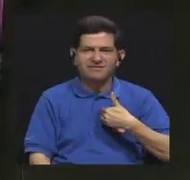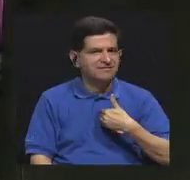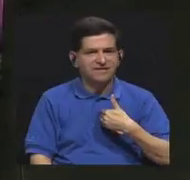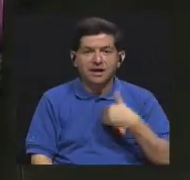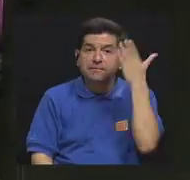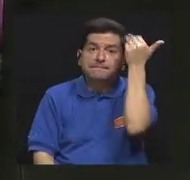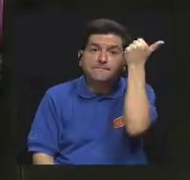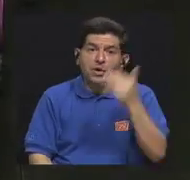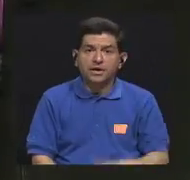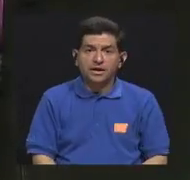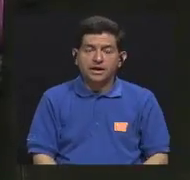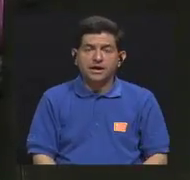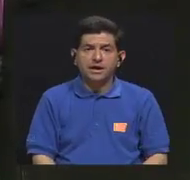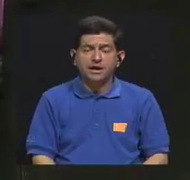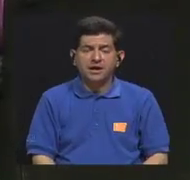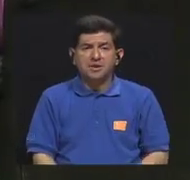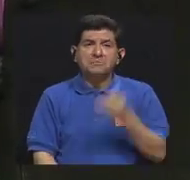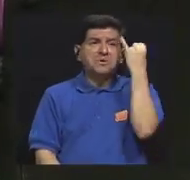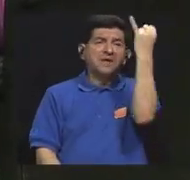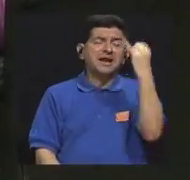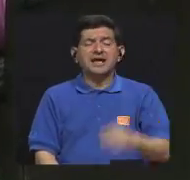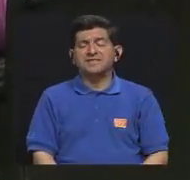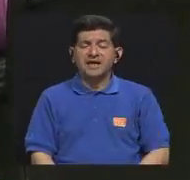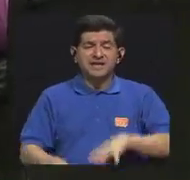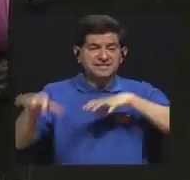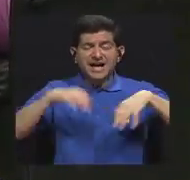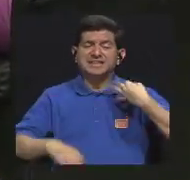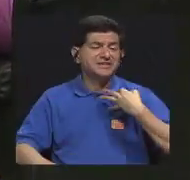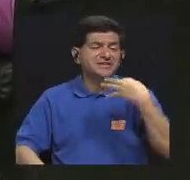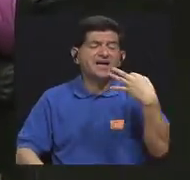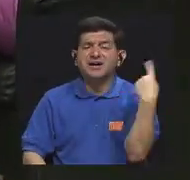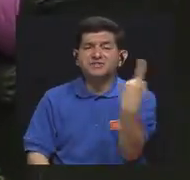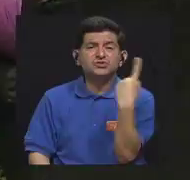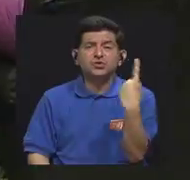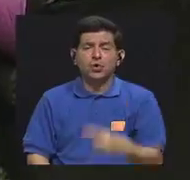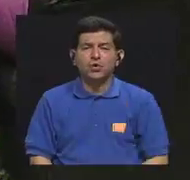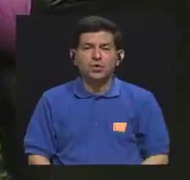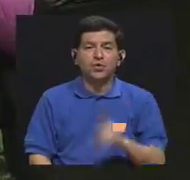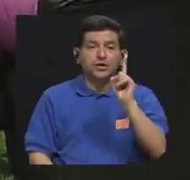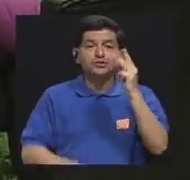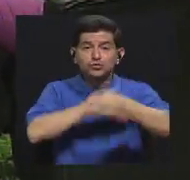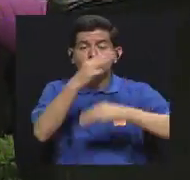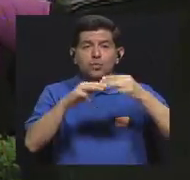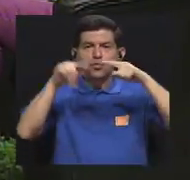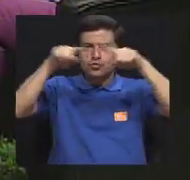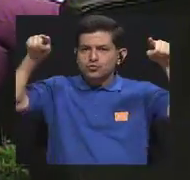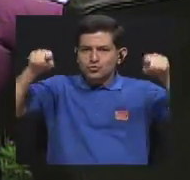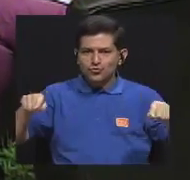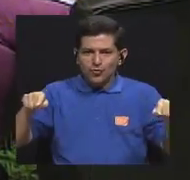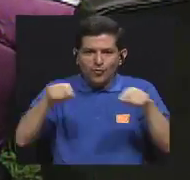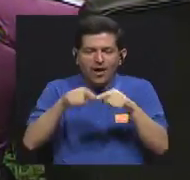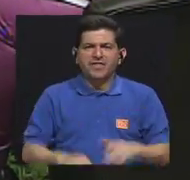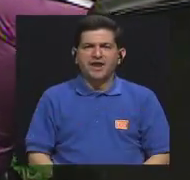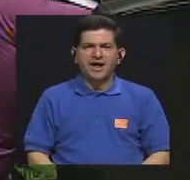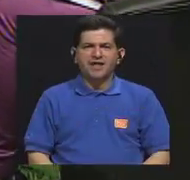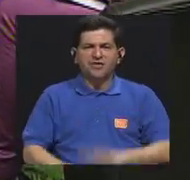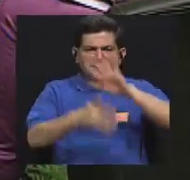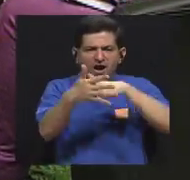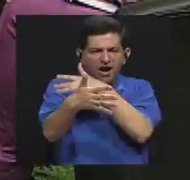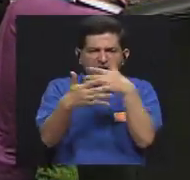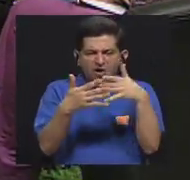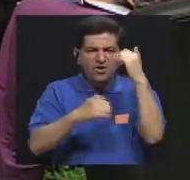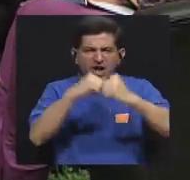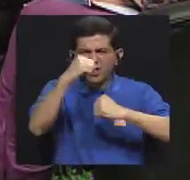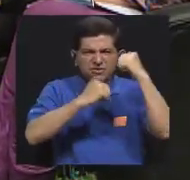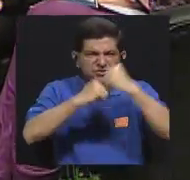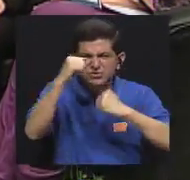creatividad. ¿Por qué? Porque estamos enfrascados en nuestra cotidianidad. en el mundo cuadrado de tal hora a tal hora, qué es lo que